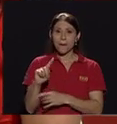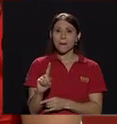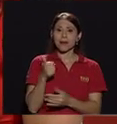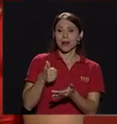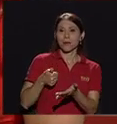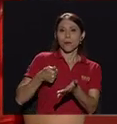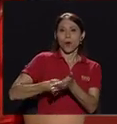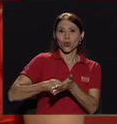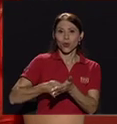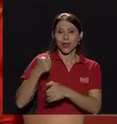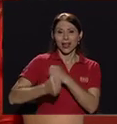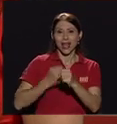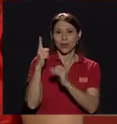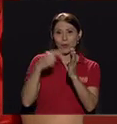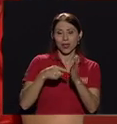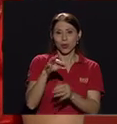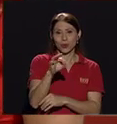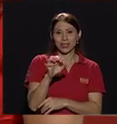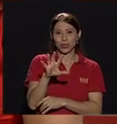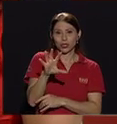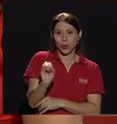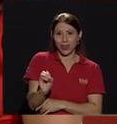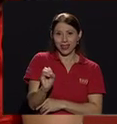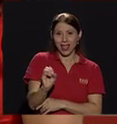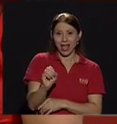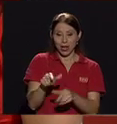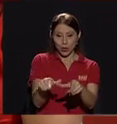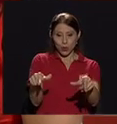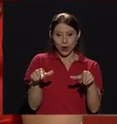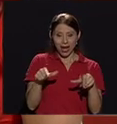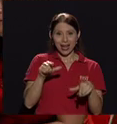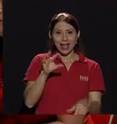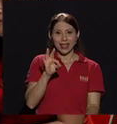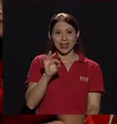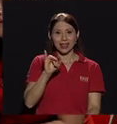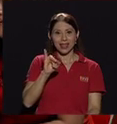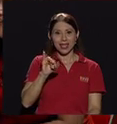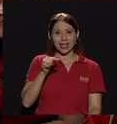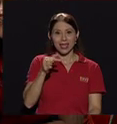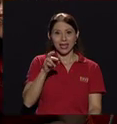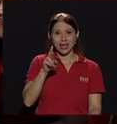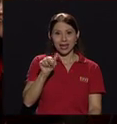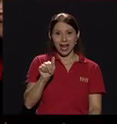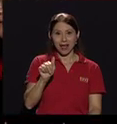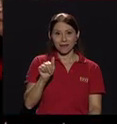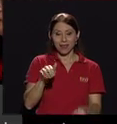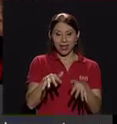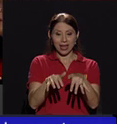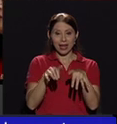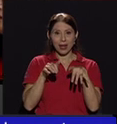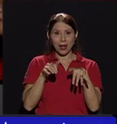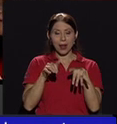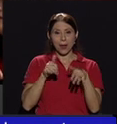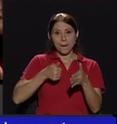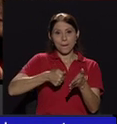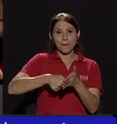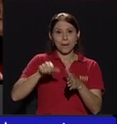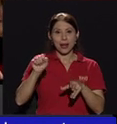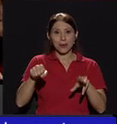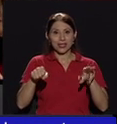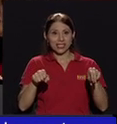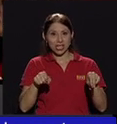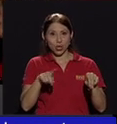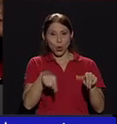da en 1950 en la Tigra, ¿verdad? En el plebiscito, hablábamos del miedo que podían